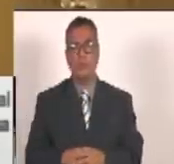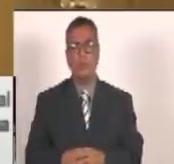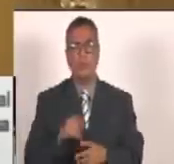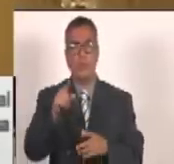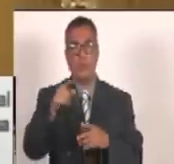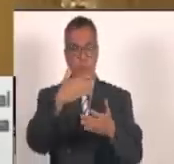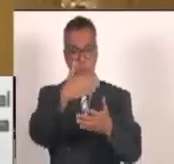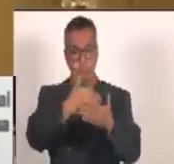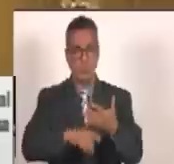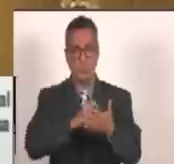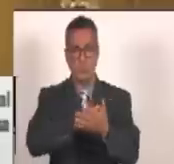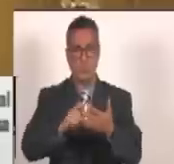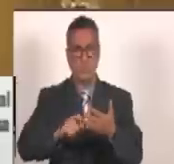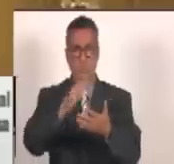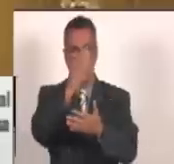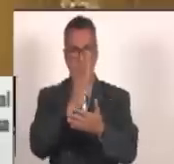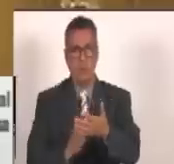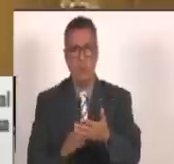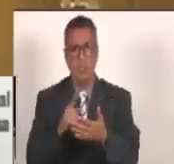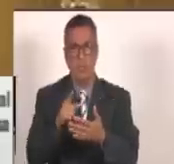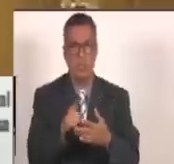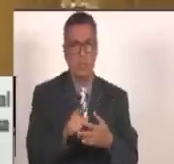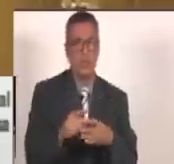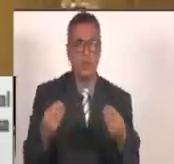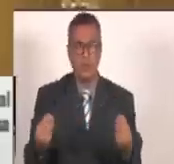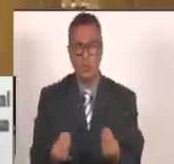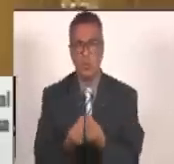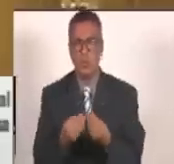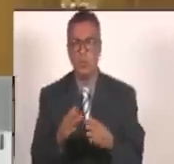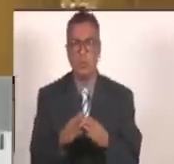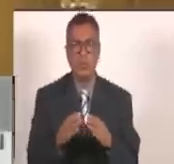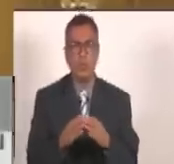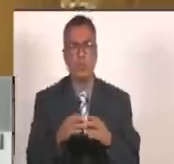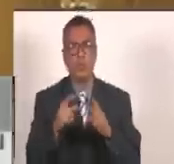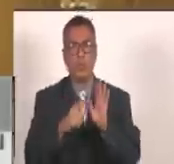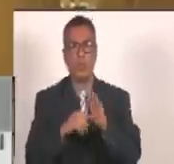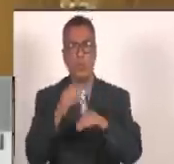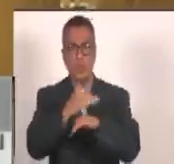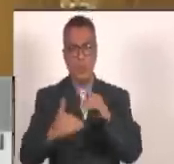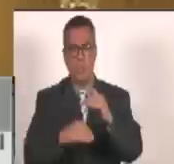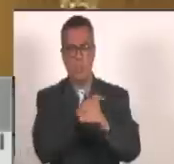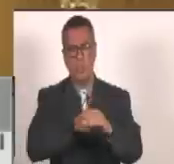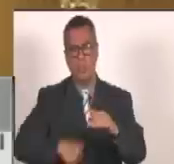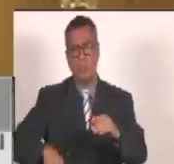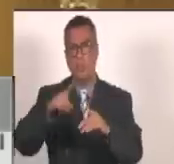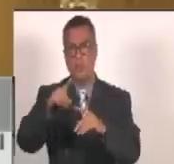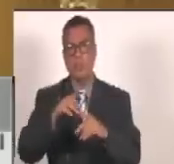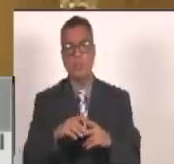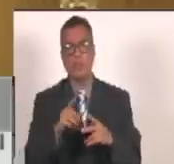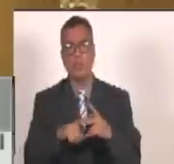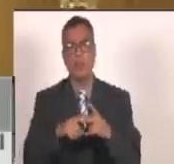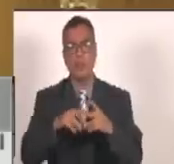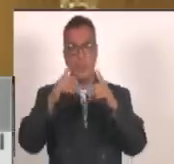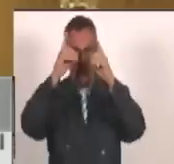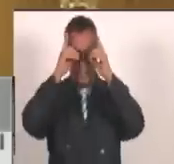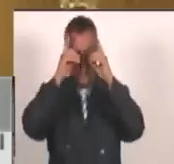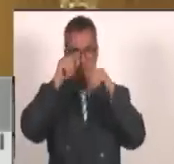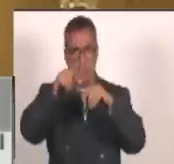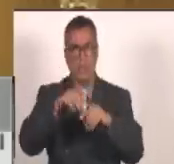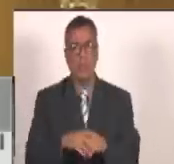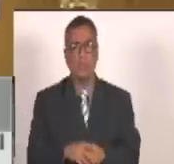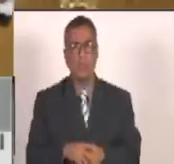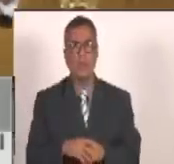Hubo una agenda dividida y conjunta entre la señora vicepresidenta de la República, Delcy Rodríguez